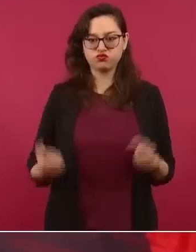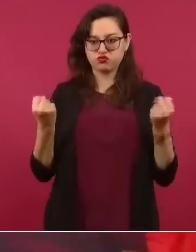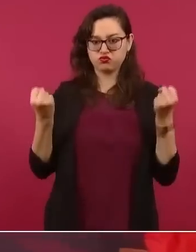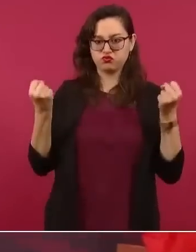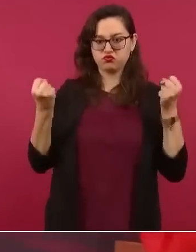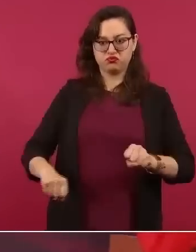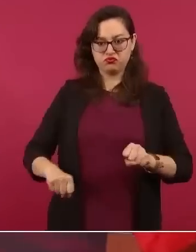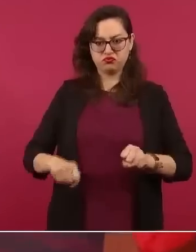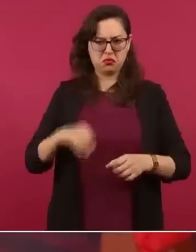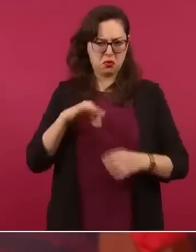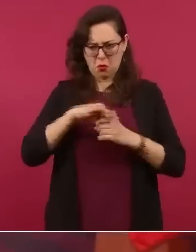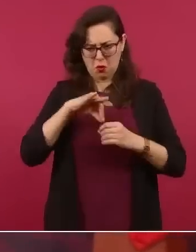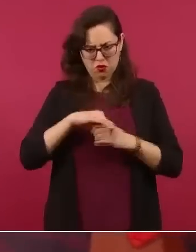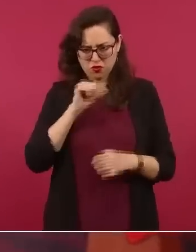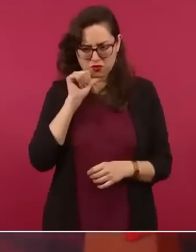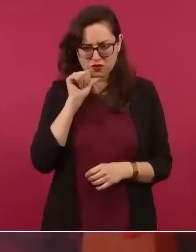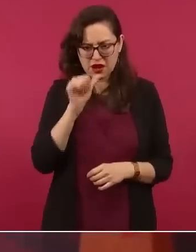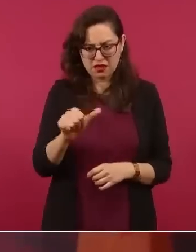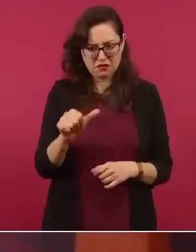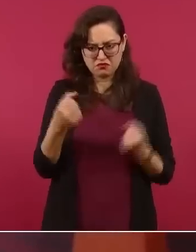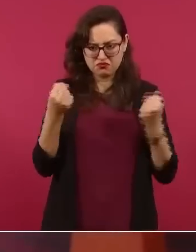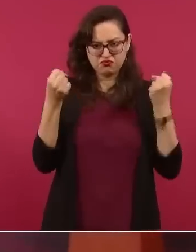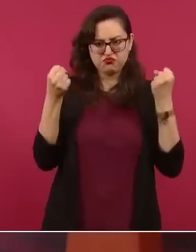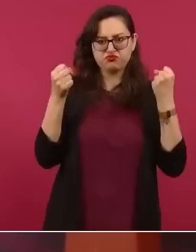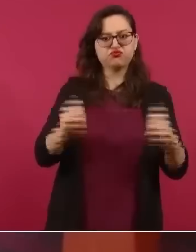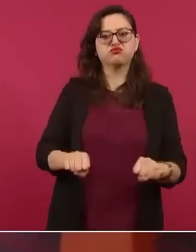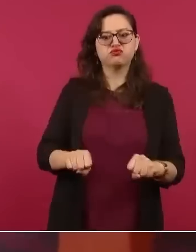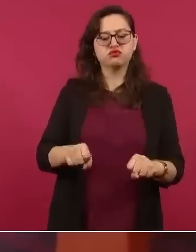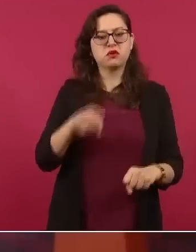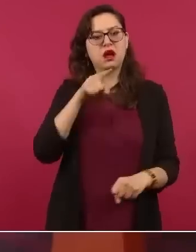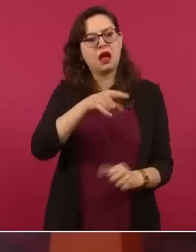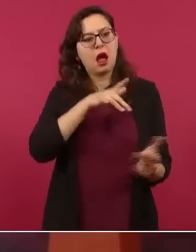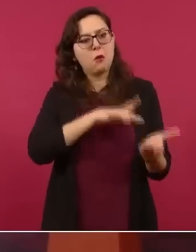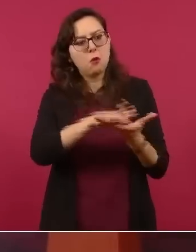tiene el 15% de aceptación,